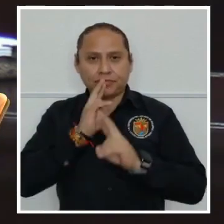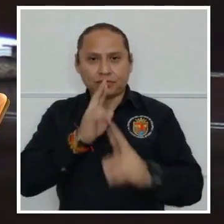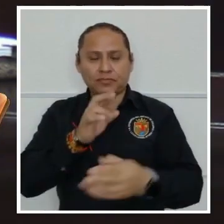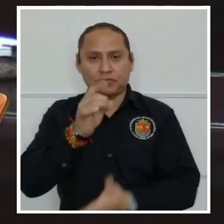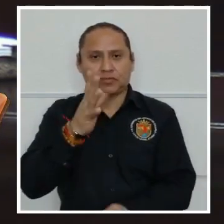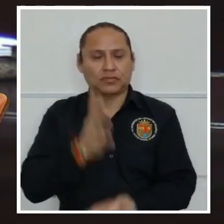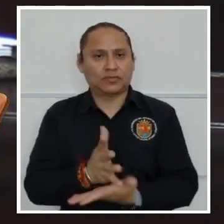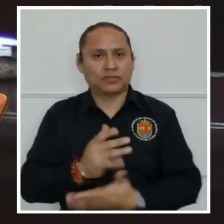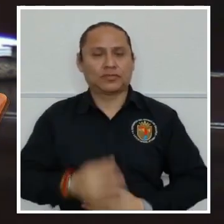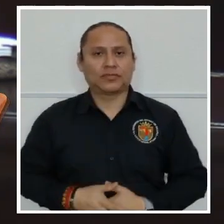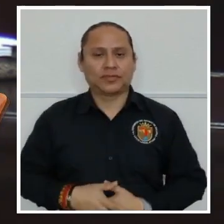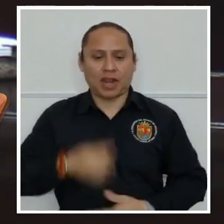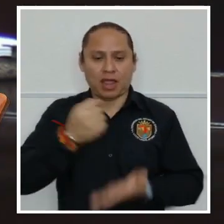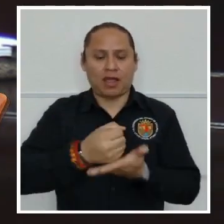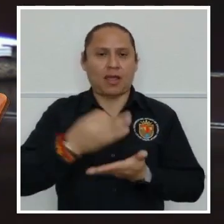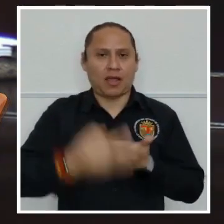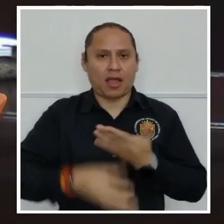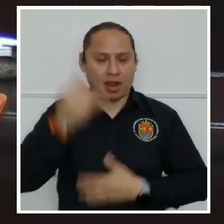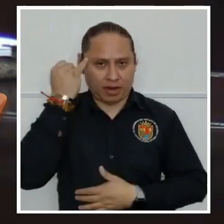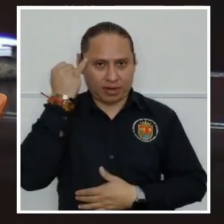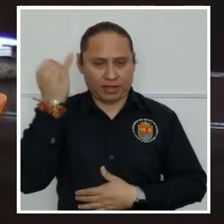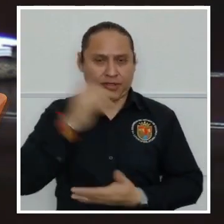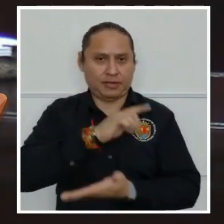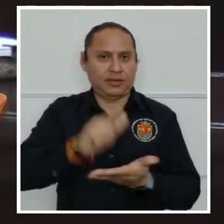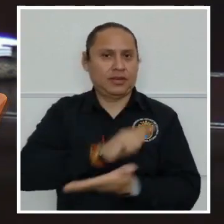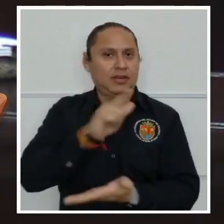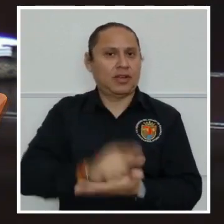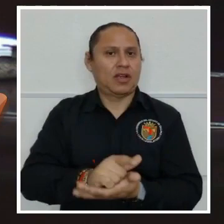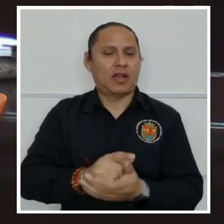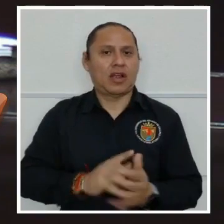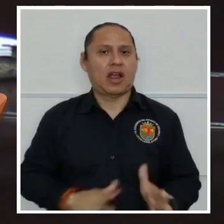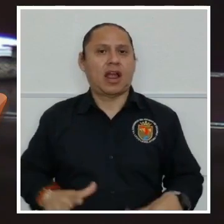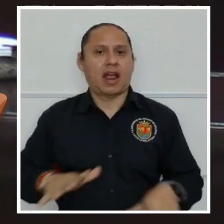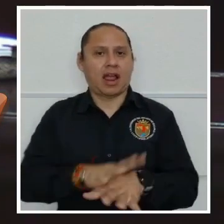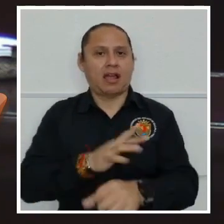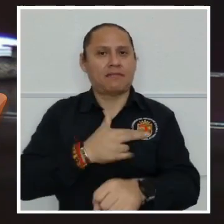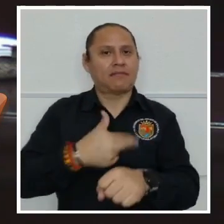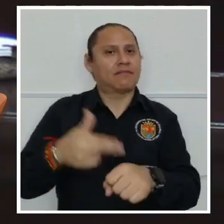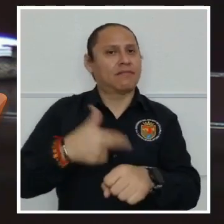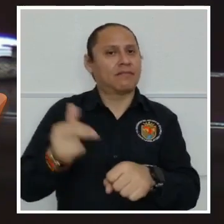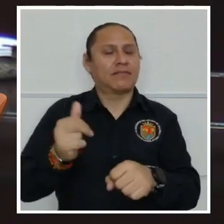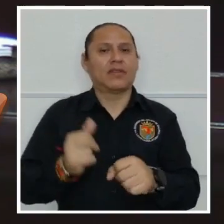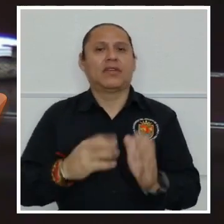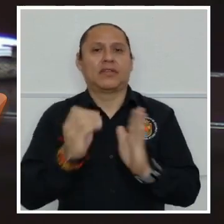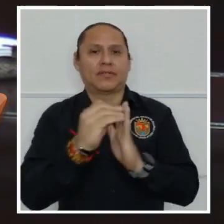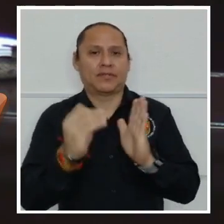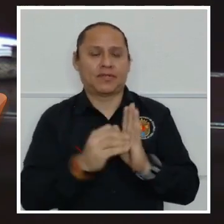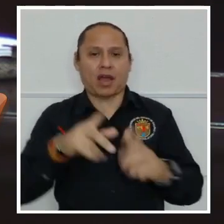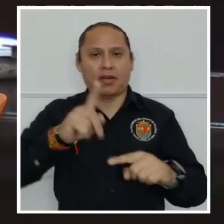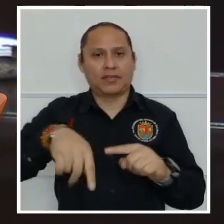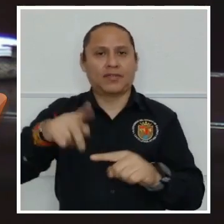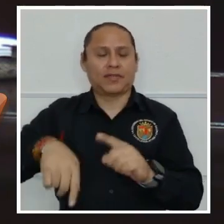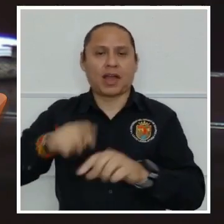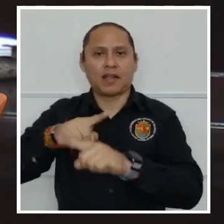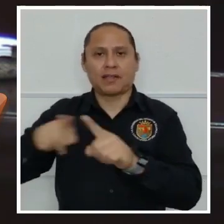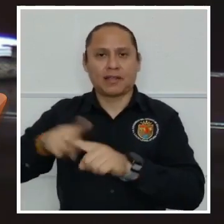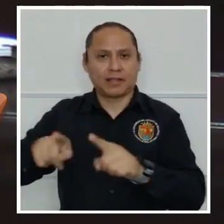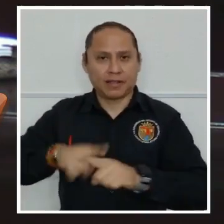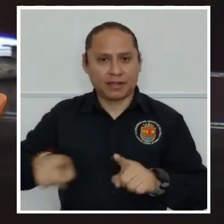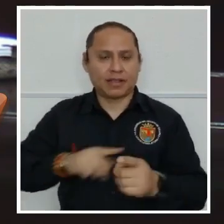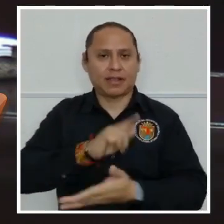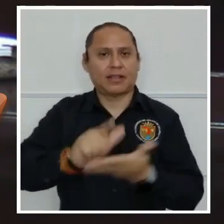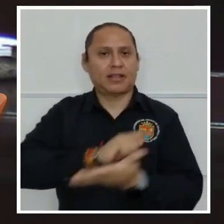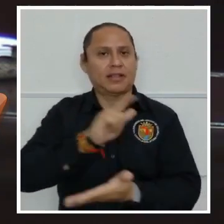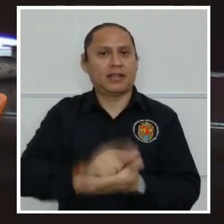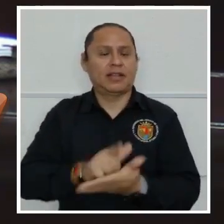Resolutivo único. Es de aprobarse la iniciativa de decreto por el que se reforman, adicionan y derogan diversas